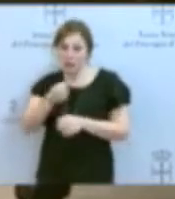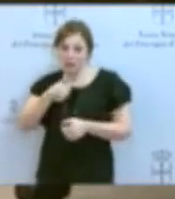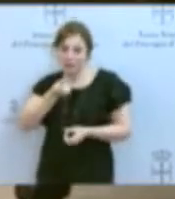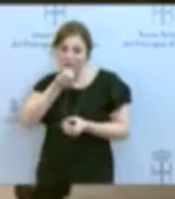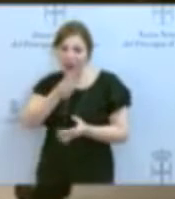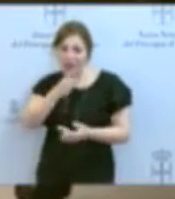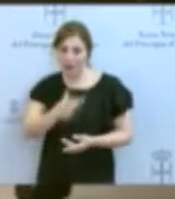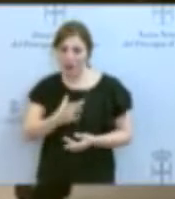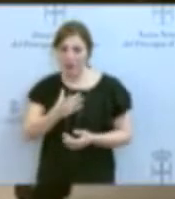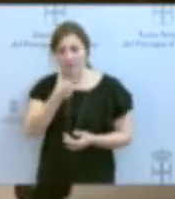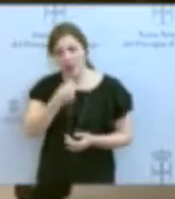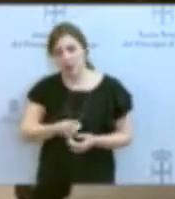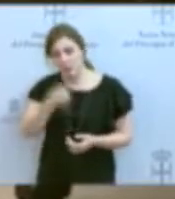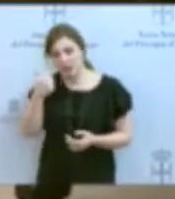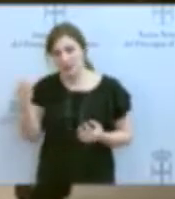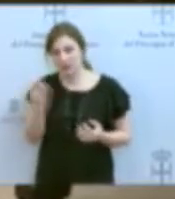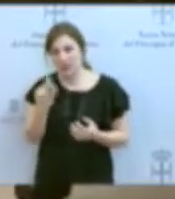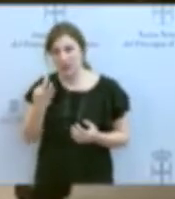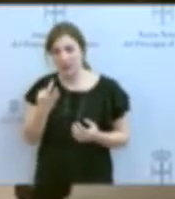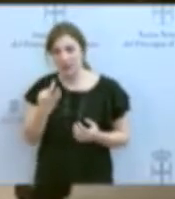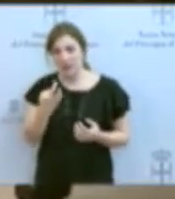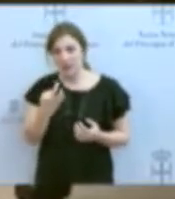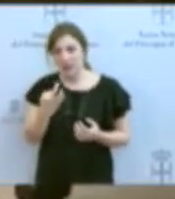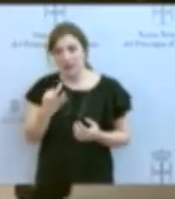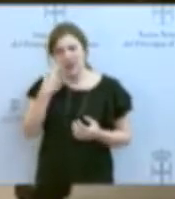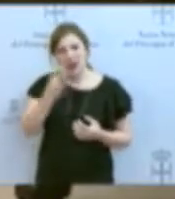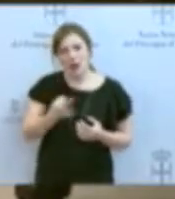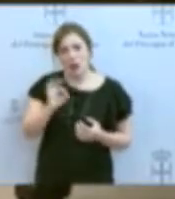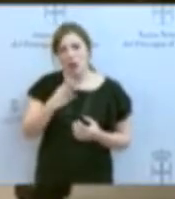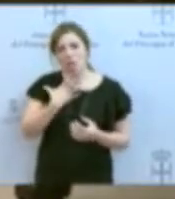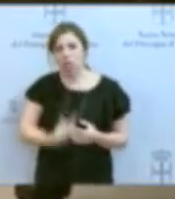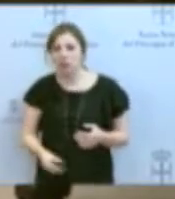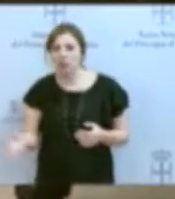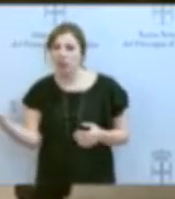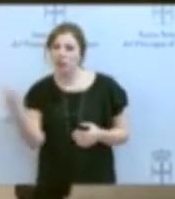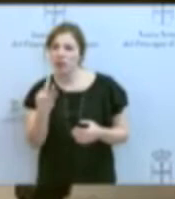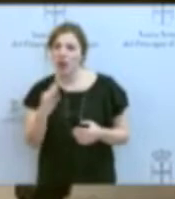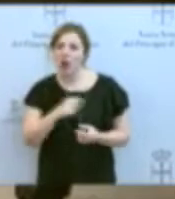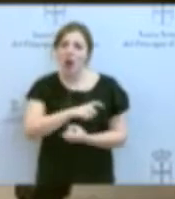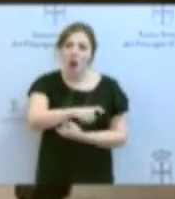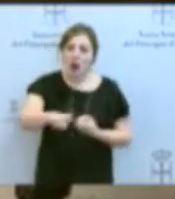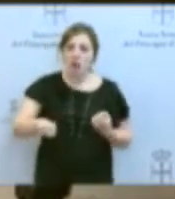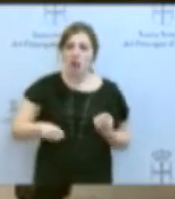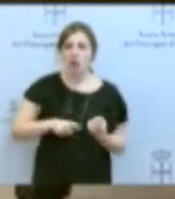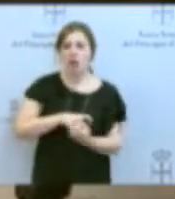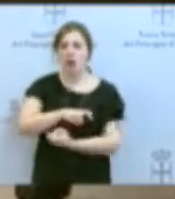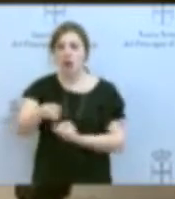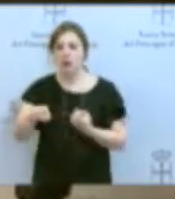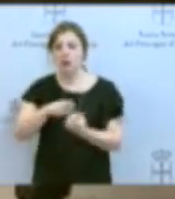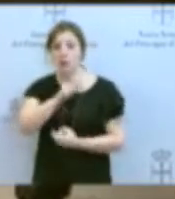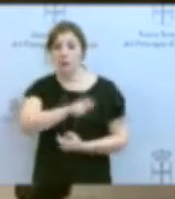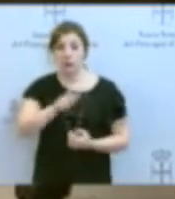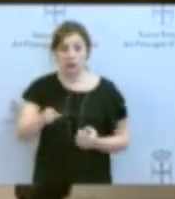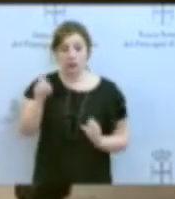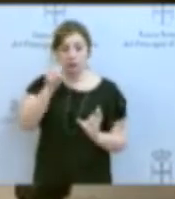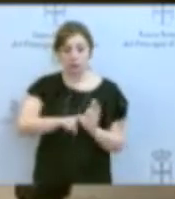Es más fácil que le alcance no la realidad sino el desánimo, porque lo que sucede es que año tras año las personas que forman parte de la